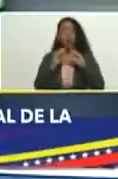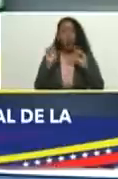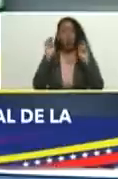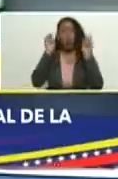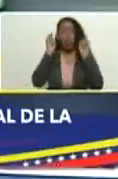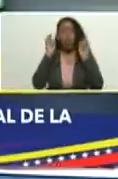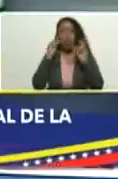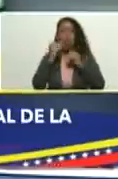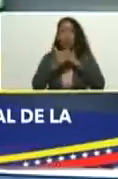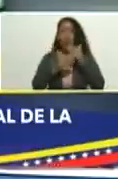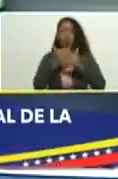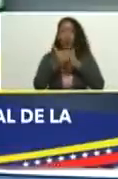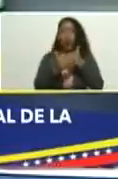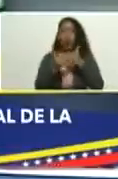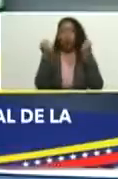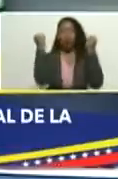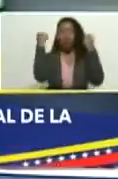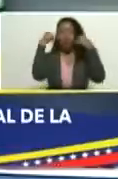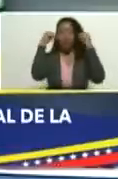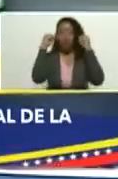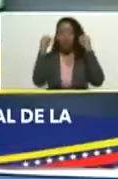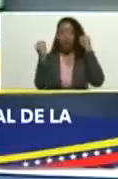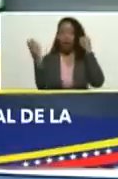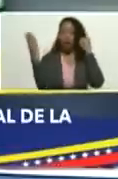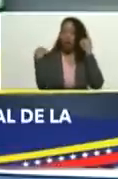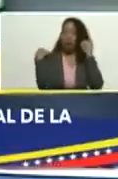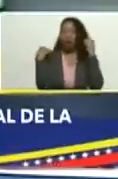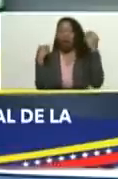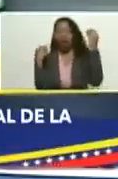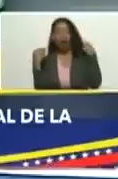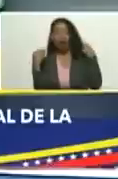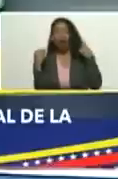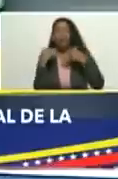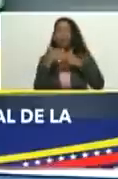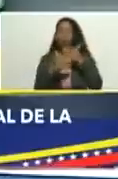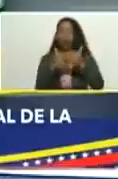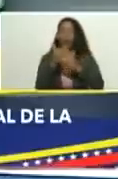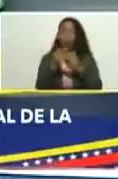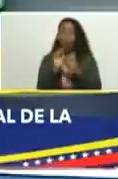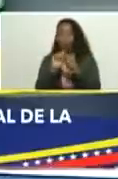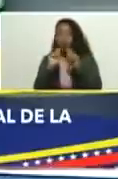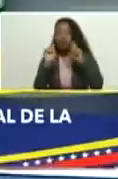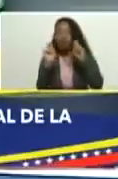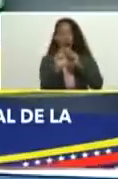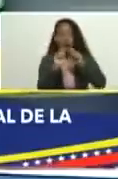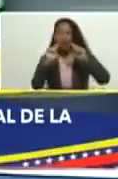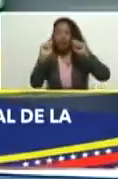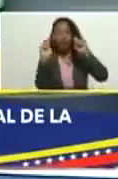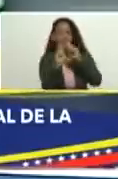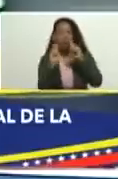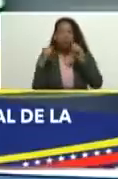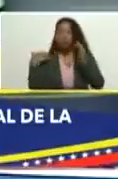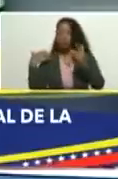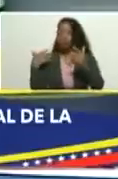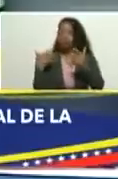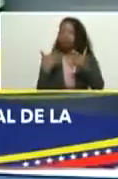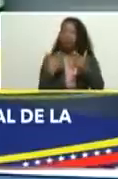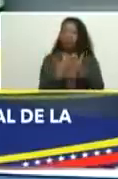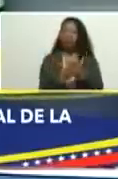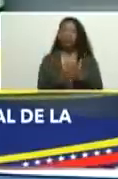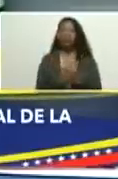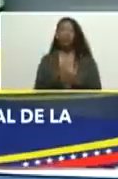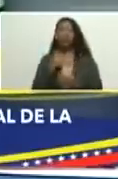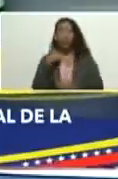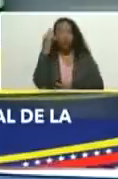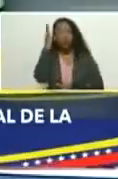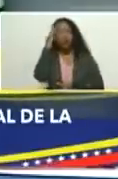surgiendo en la práctica y se han ido reforzando a lo largo de estos años. Sé muy bien